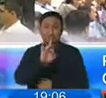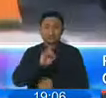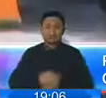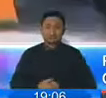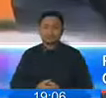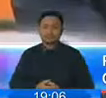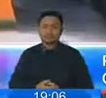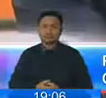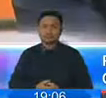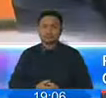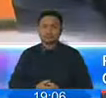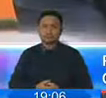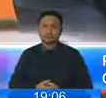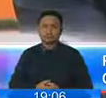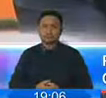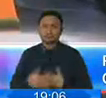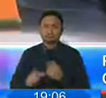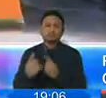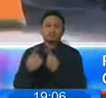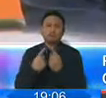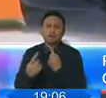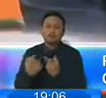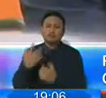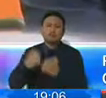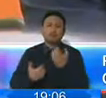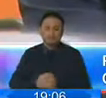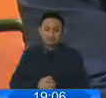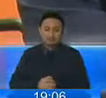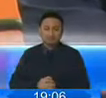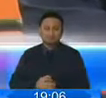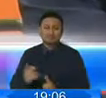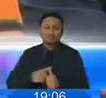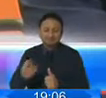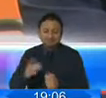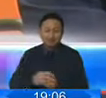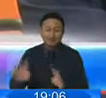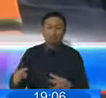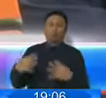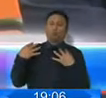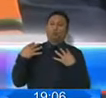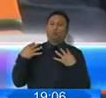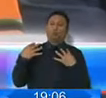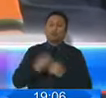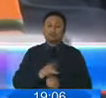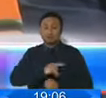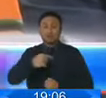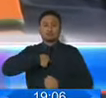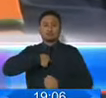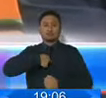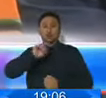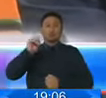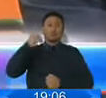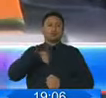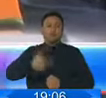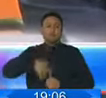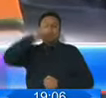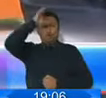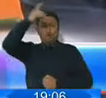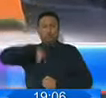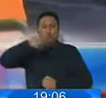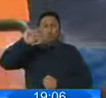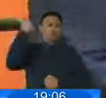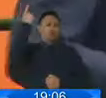diálogo. El peor enemigo del diálogo es la vanidad, el creer que los conceptos que tiene